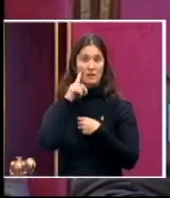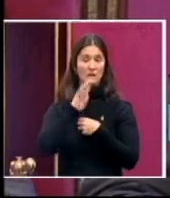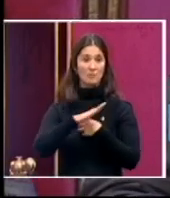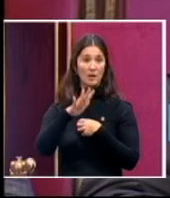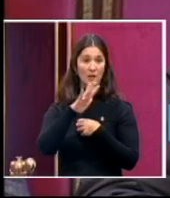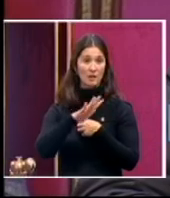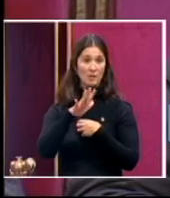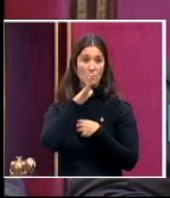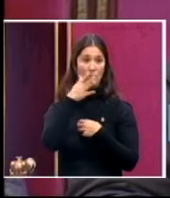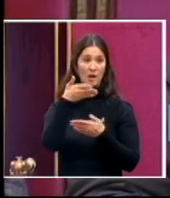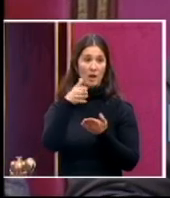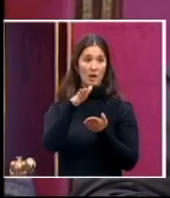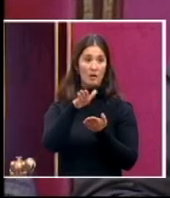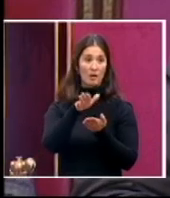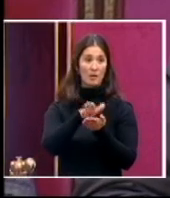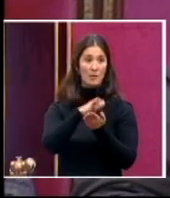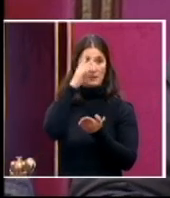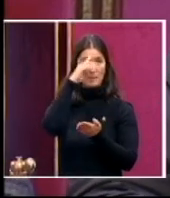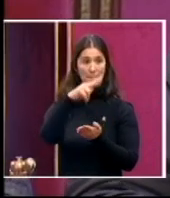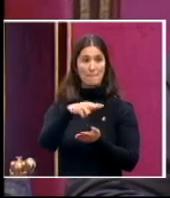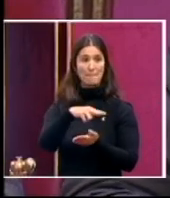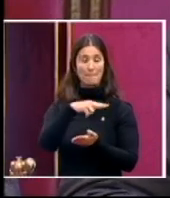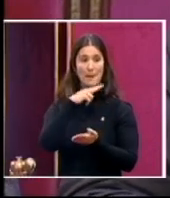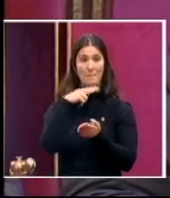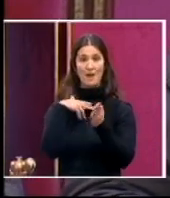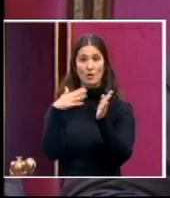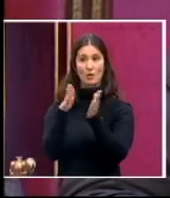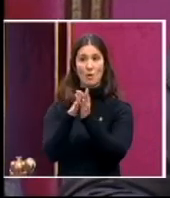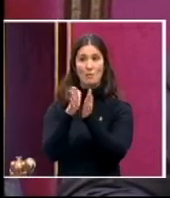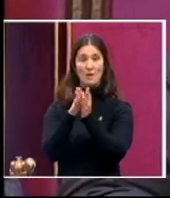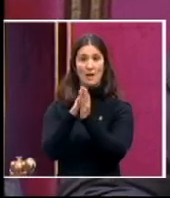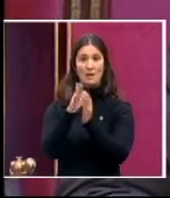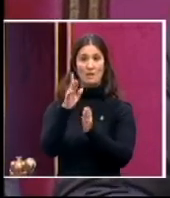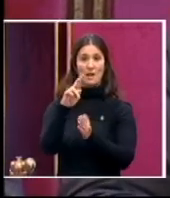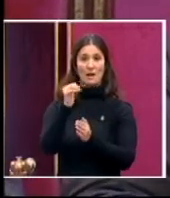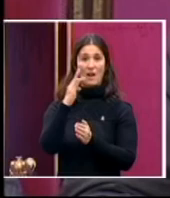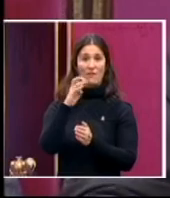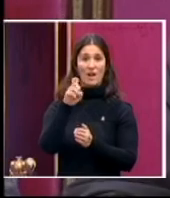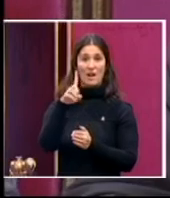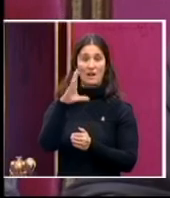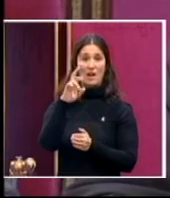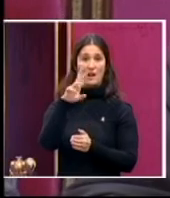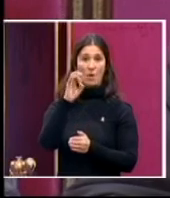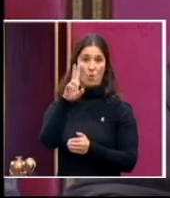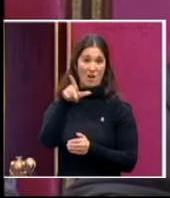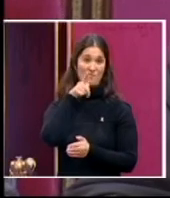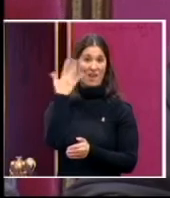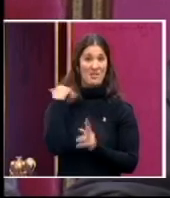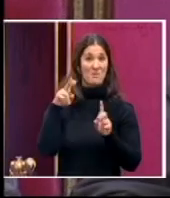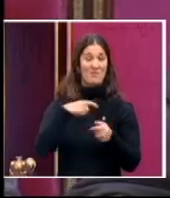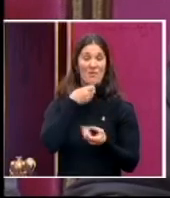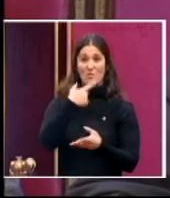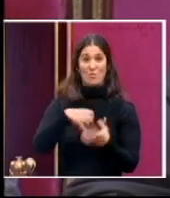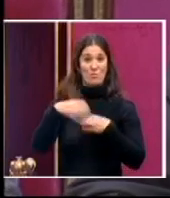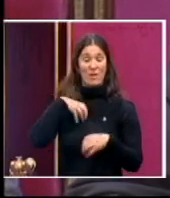por el fallecimiento del padre del compañero Rafa Caracuel, que hoy precisamente excusábamos su presencia y